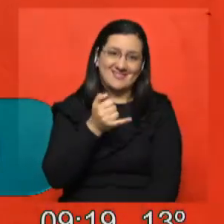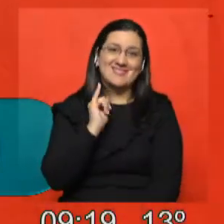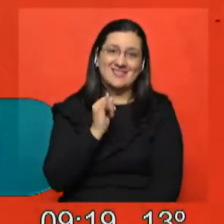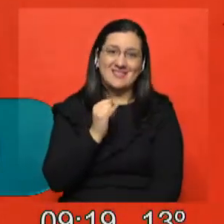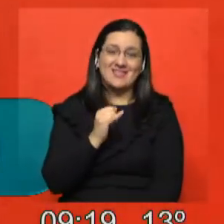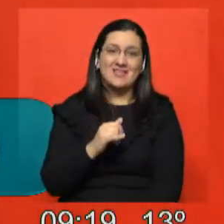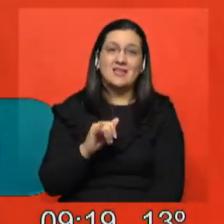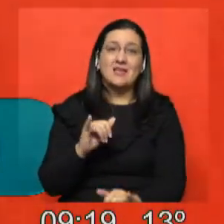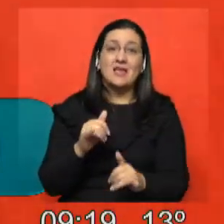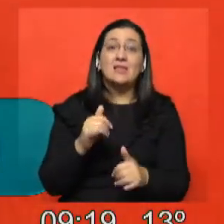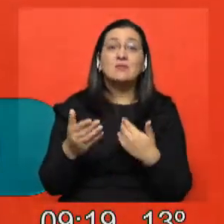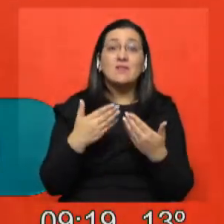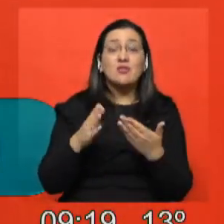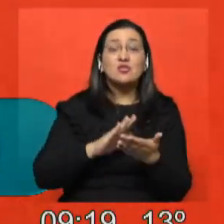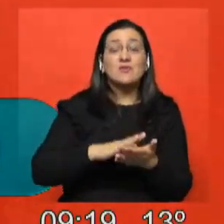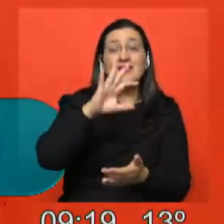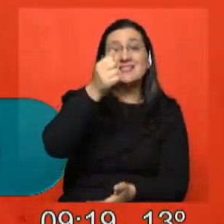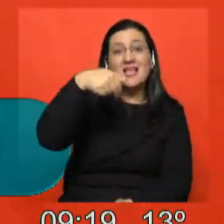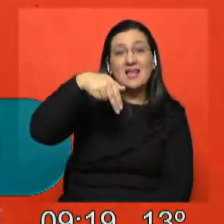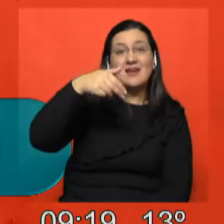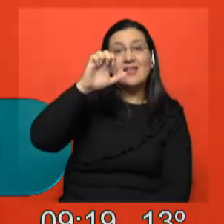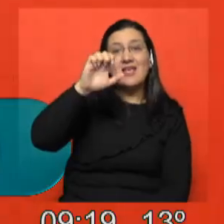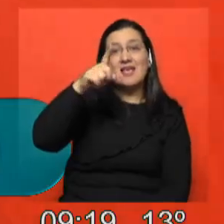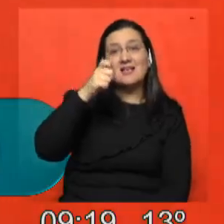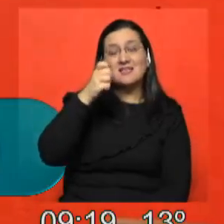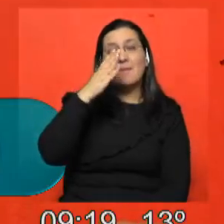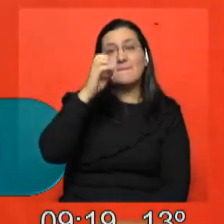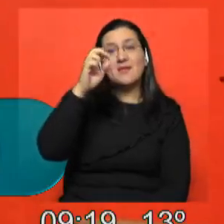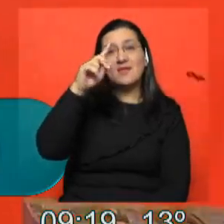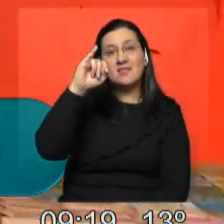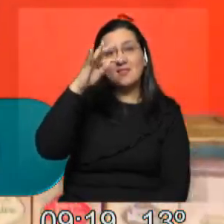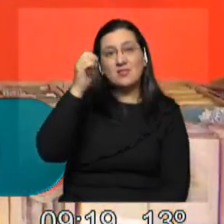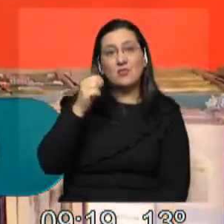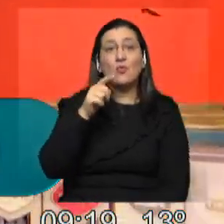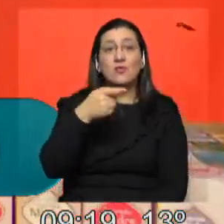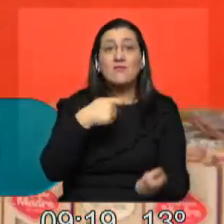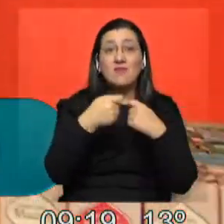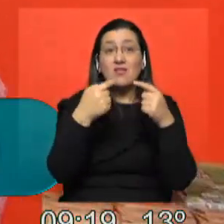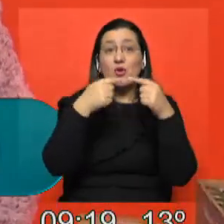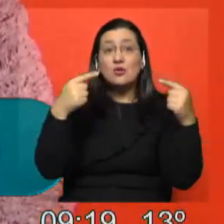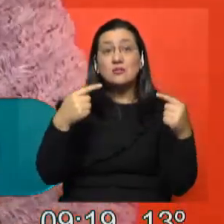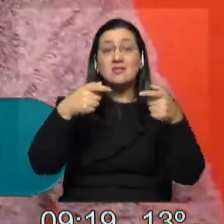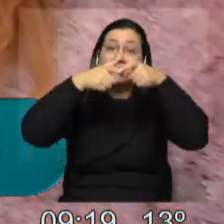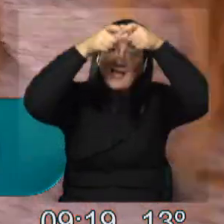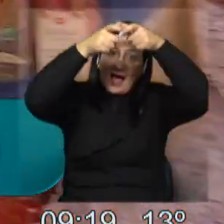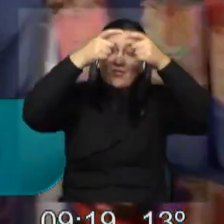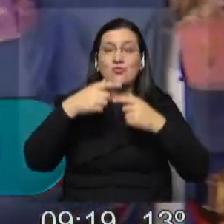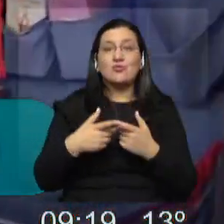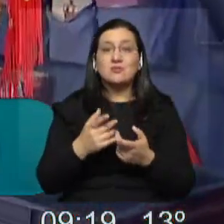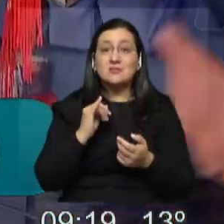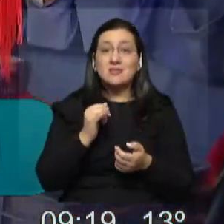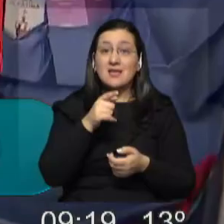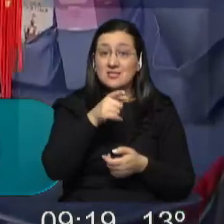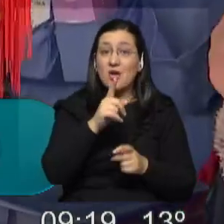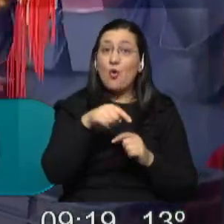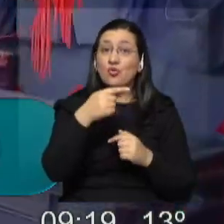¿Habíamos hablado en San Expedito con usted? Sí. Usted de las velas espirituales, claro, va. Claro, va. A la vecina ya,